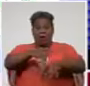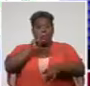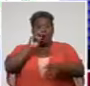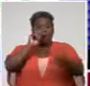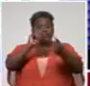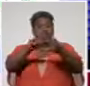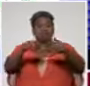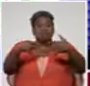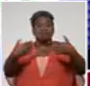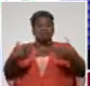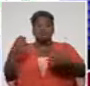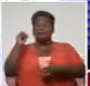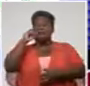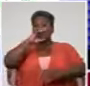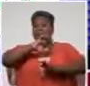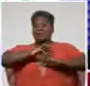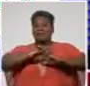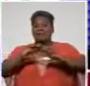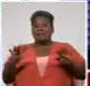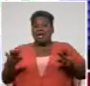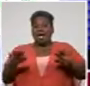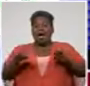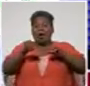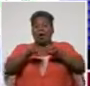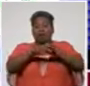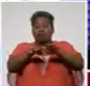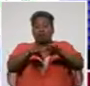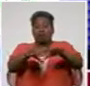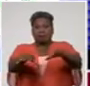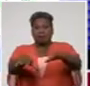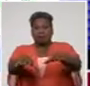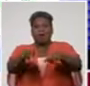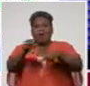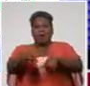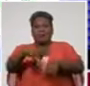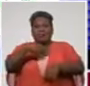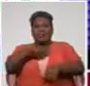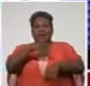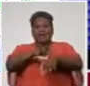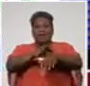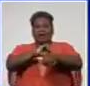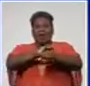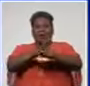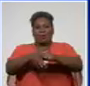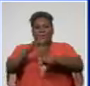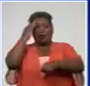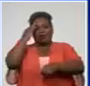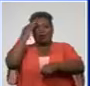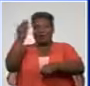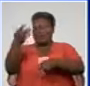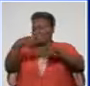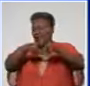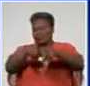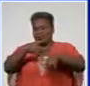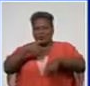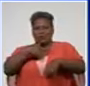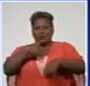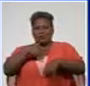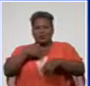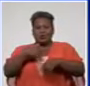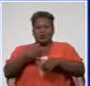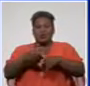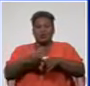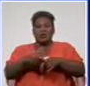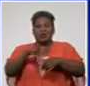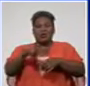de acabar de una buena vez con la dispersión y la transmisión que tiene hoy la COVID-19. Gracias, Luis Carlos, por acompañarnos esta mañana en nuestra